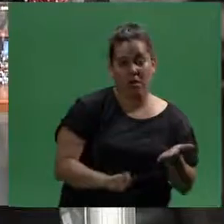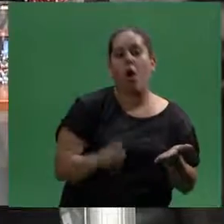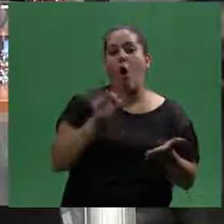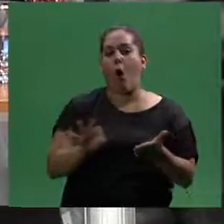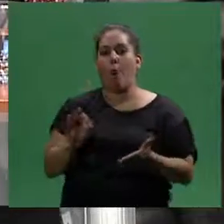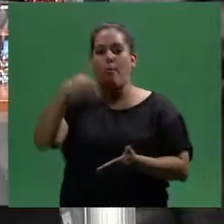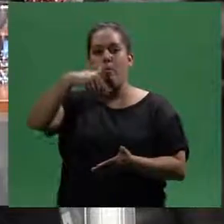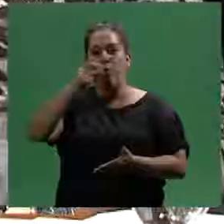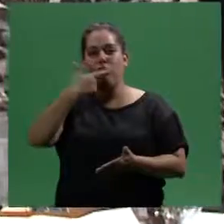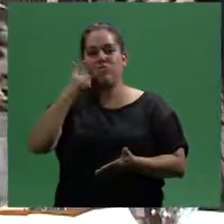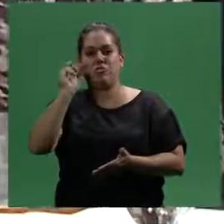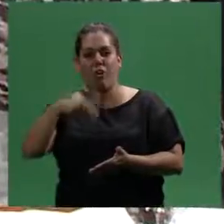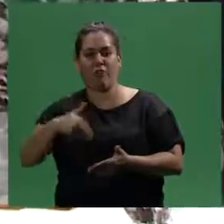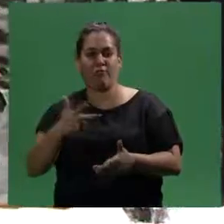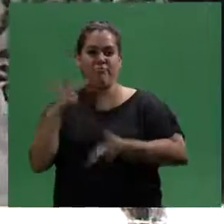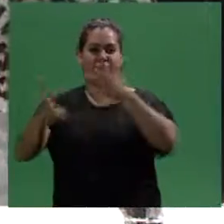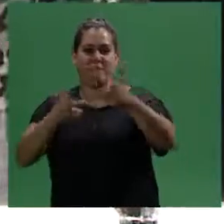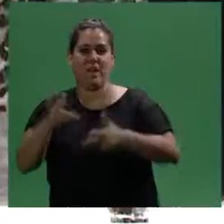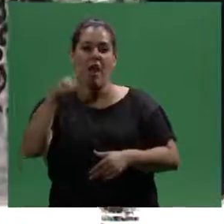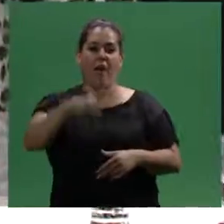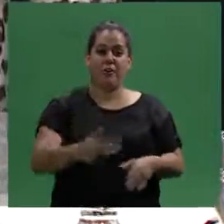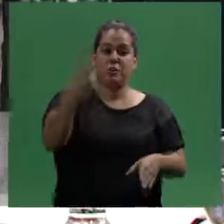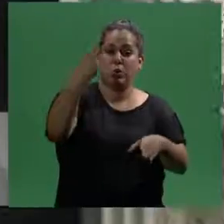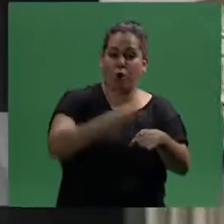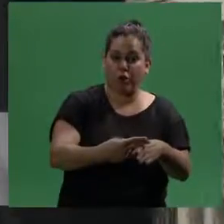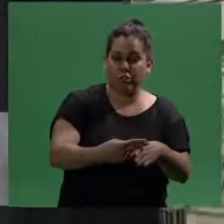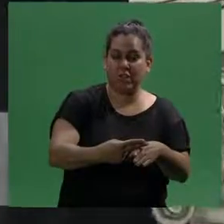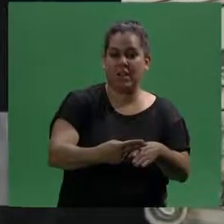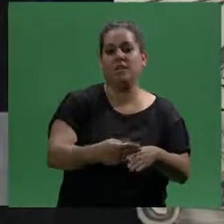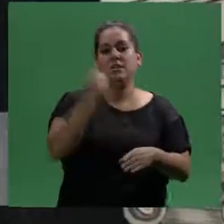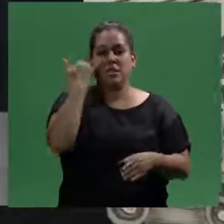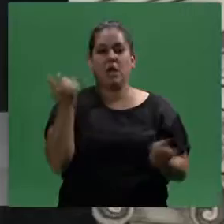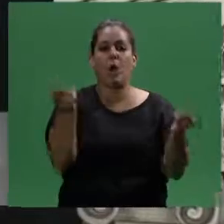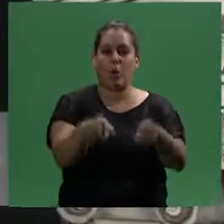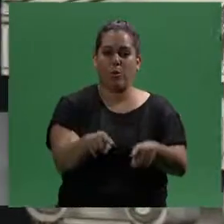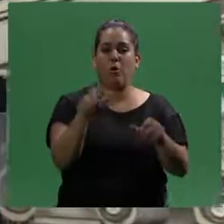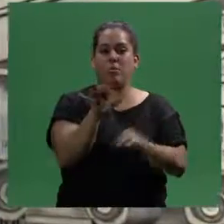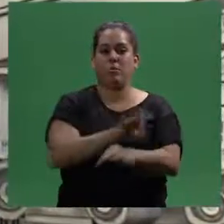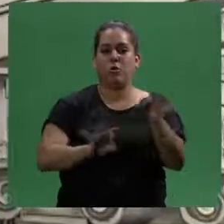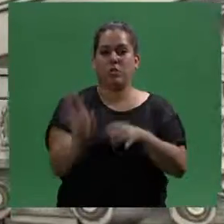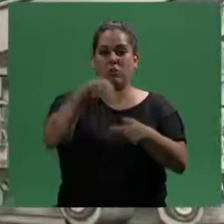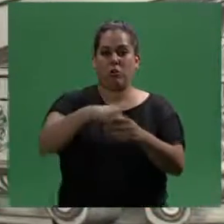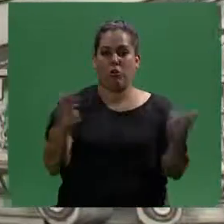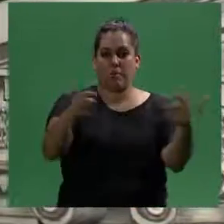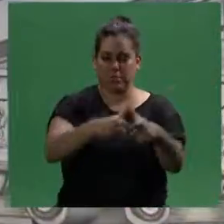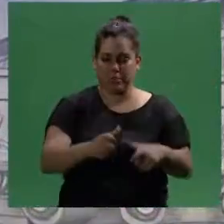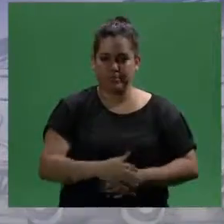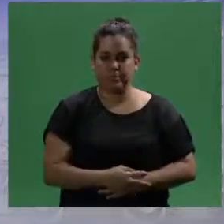mociones, que se realizan en el medio presente, ¿no? Vamos a un corte, vamos a un segundo corte y ya volvemos. Esto es Proyecto en